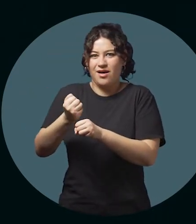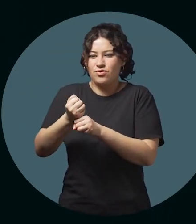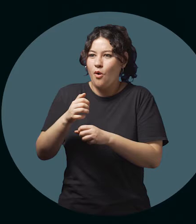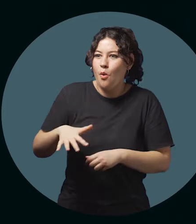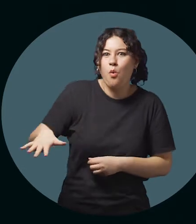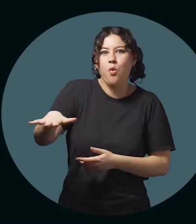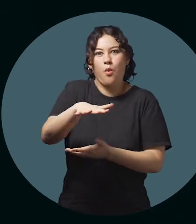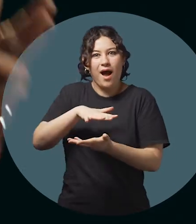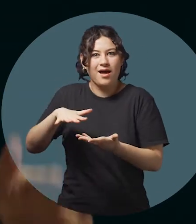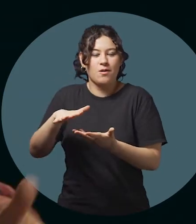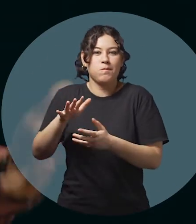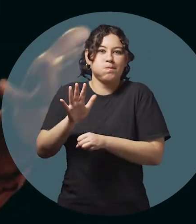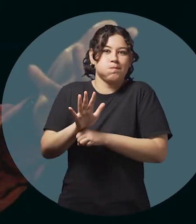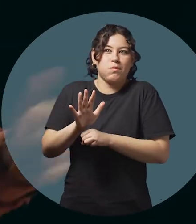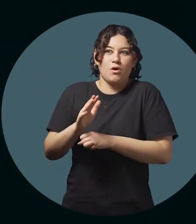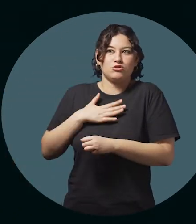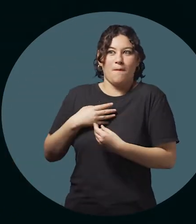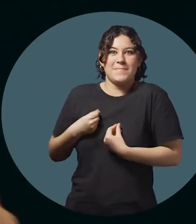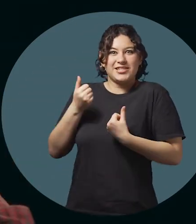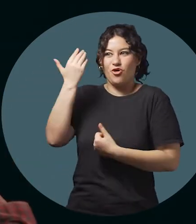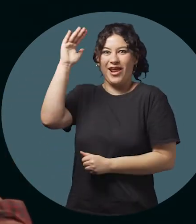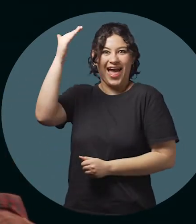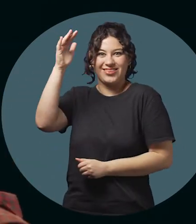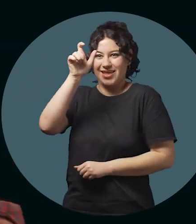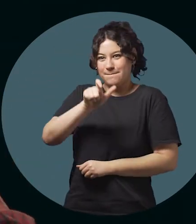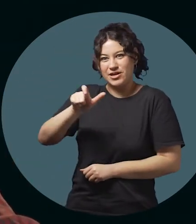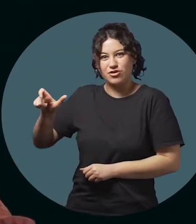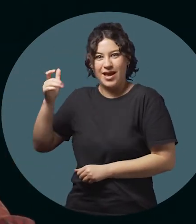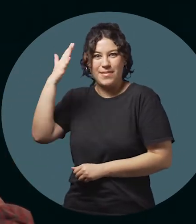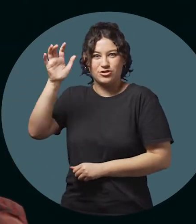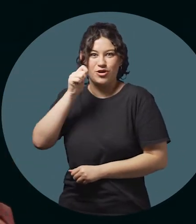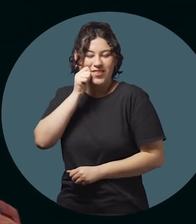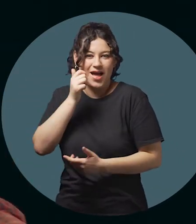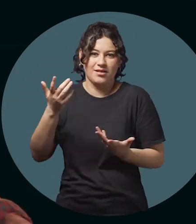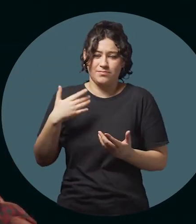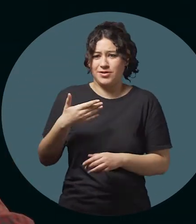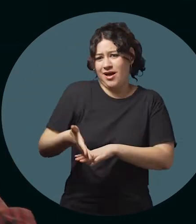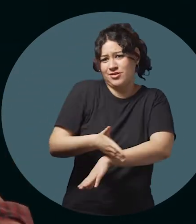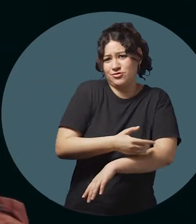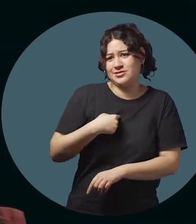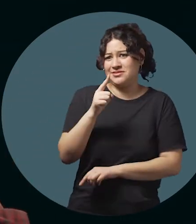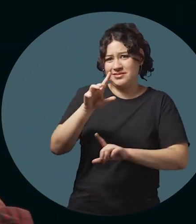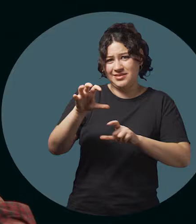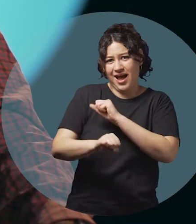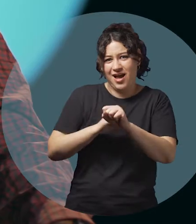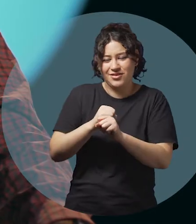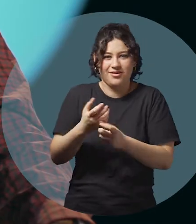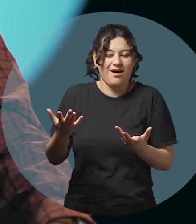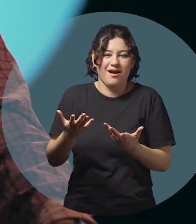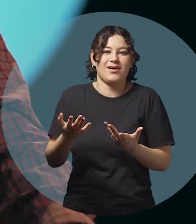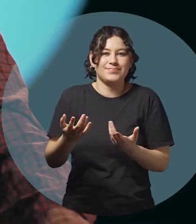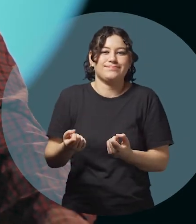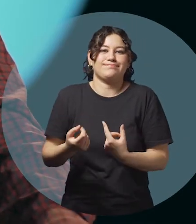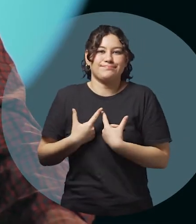en un sitio de alguna manera, como uno dice, de grandes, ¿no? de personas mayores, siendo un chiquilín de 17 años. Y eso